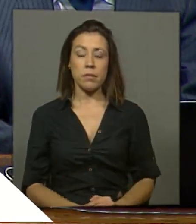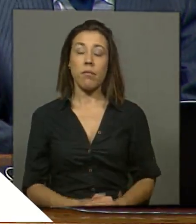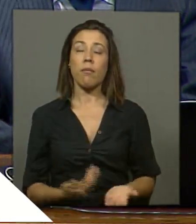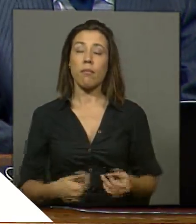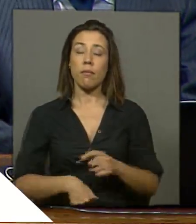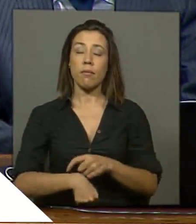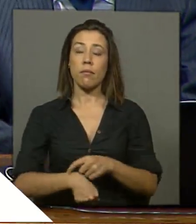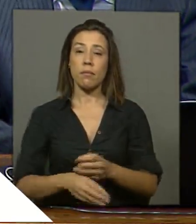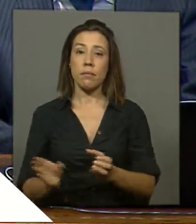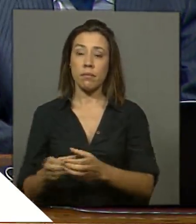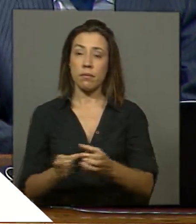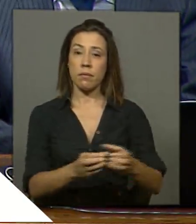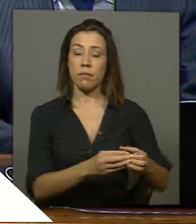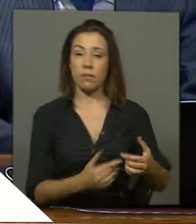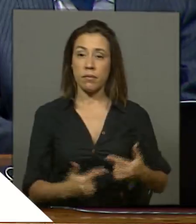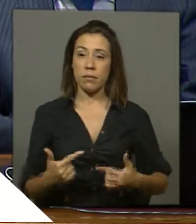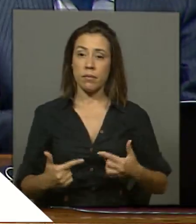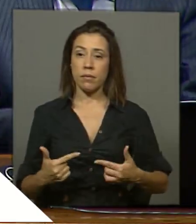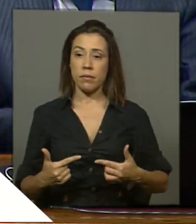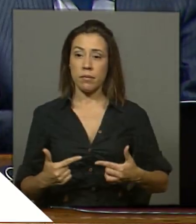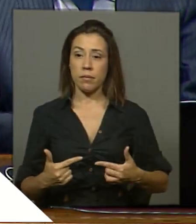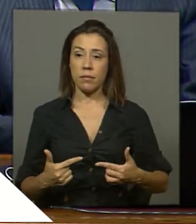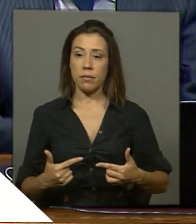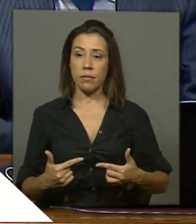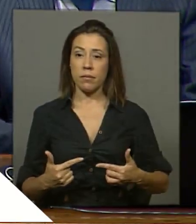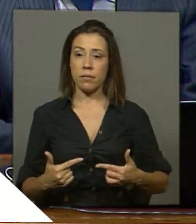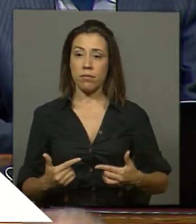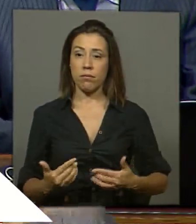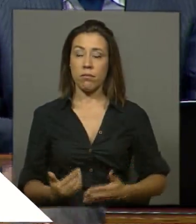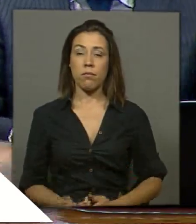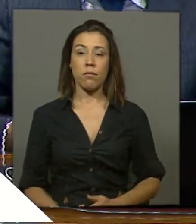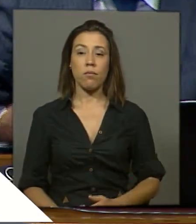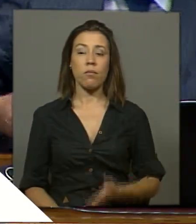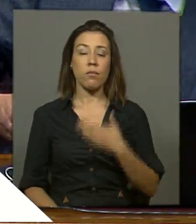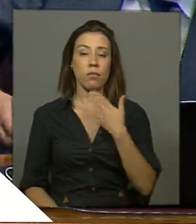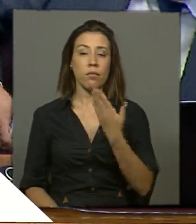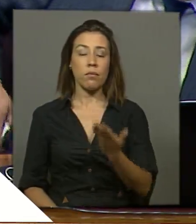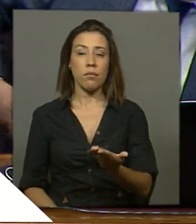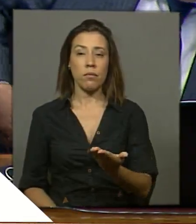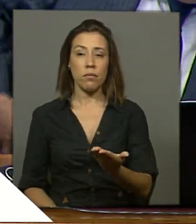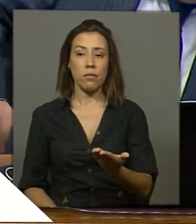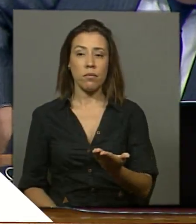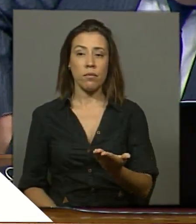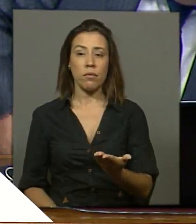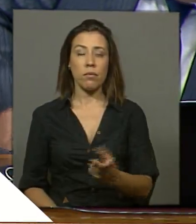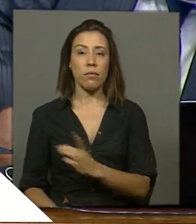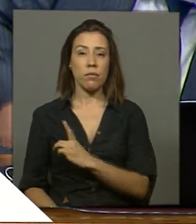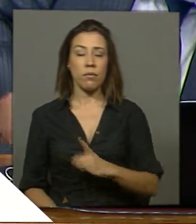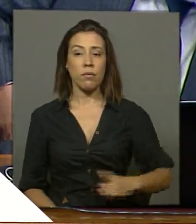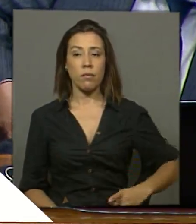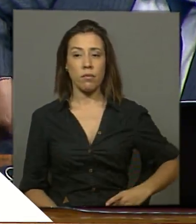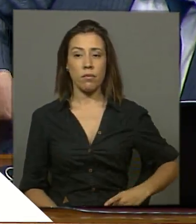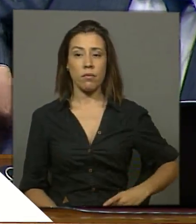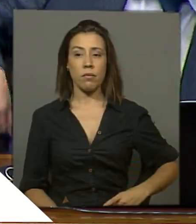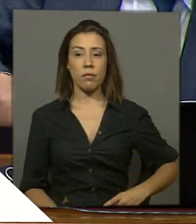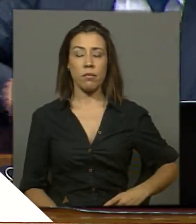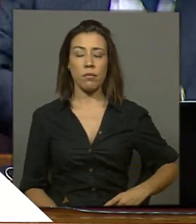en el tiempo de las bancadas voy a ofrecerle la palabra al